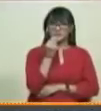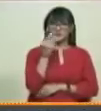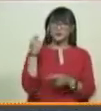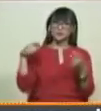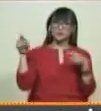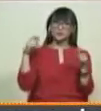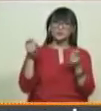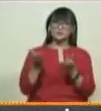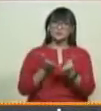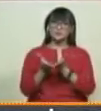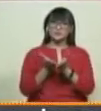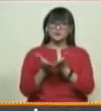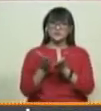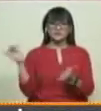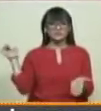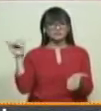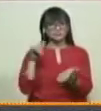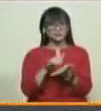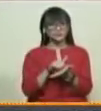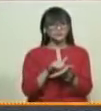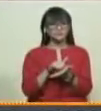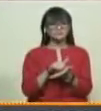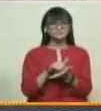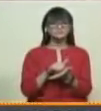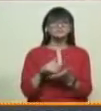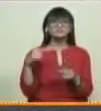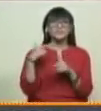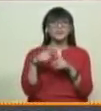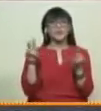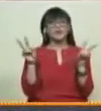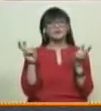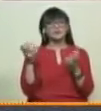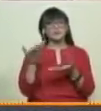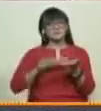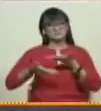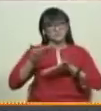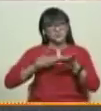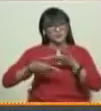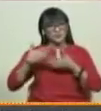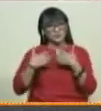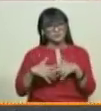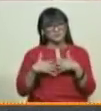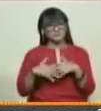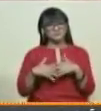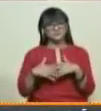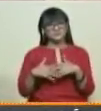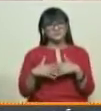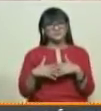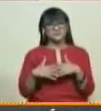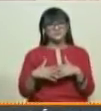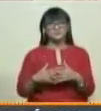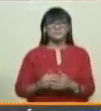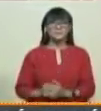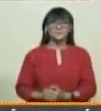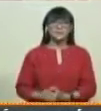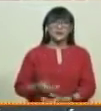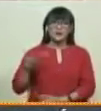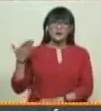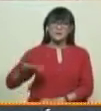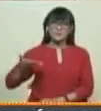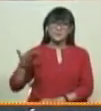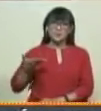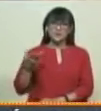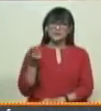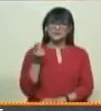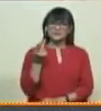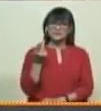turismo, servicios aéreos, pero además en el ámbito comercial. Es importante precisar que se trata de la